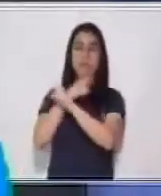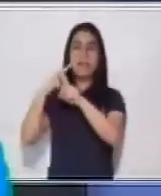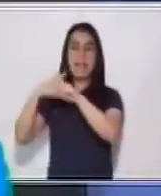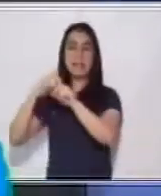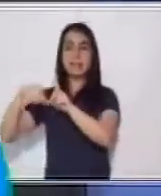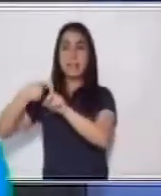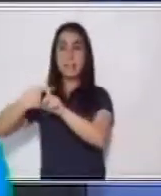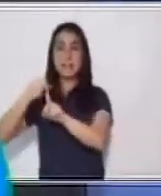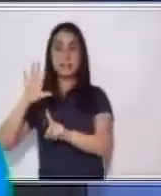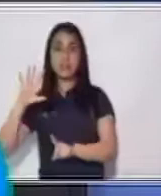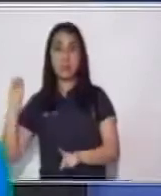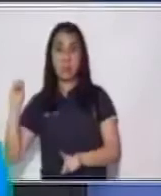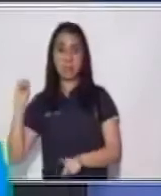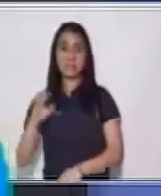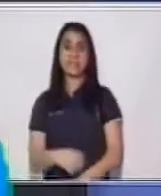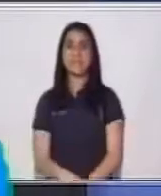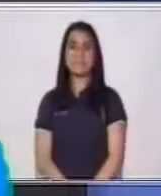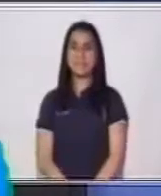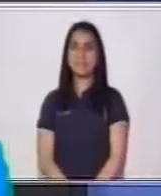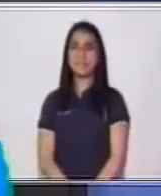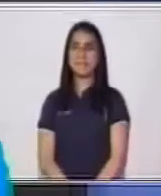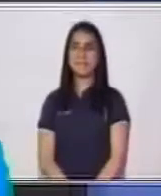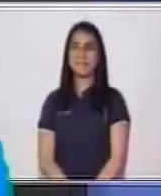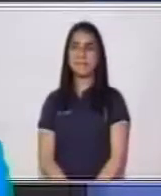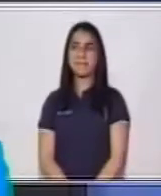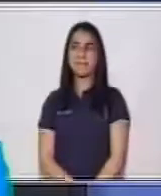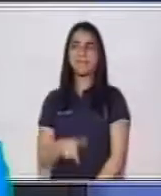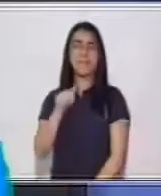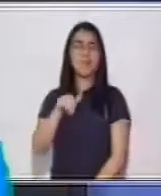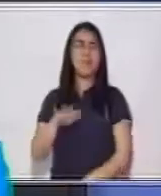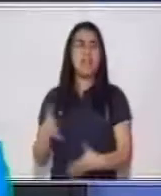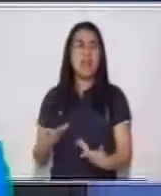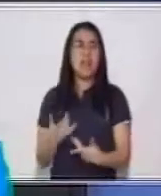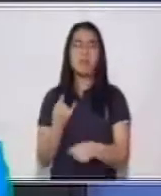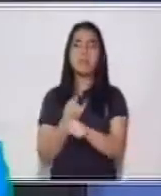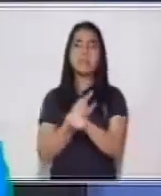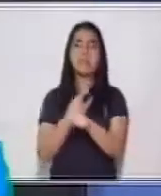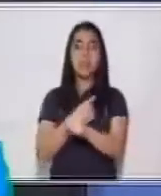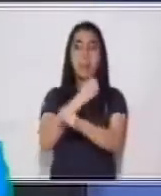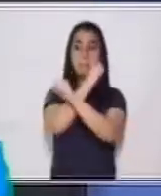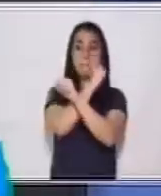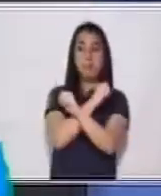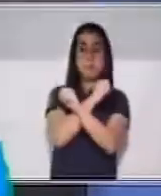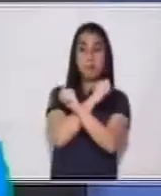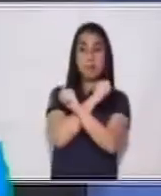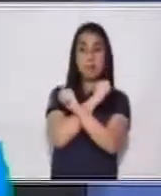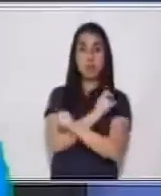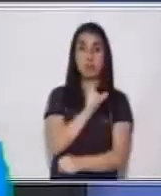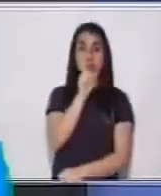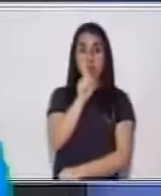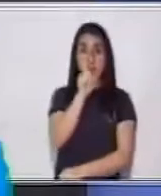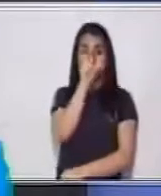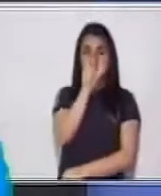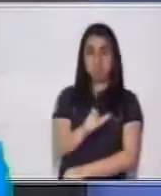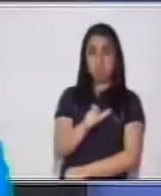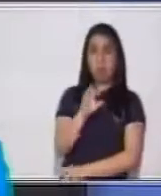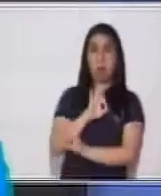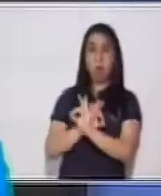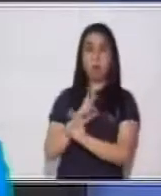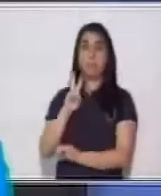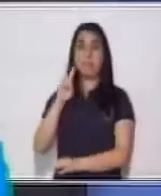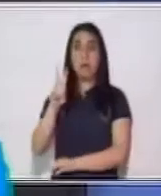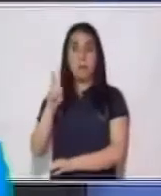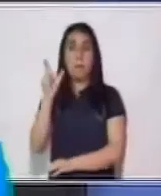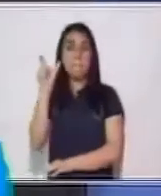la multiplicación de un monomio por un binomio, este va a afectar a los dos que están allá adentro. Entonces nos va a